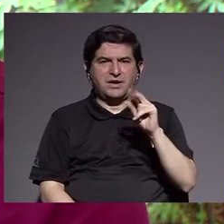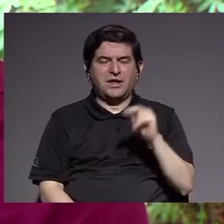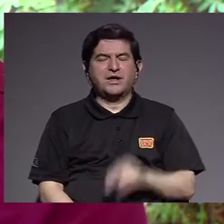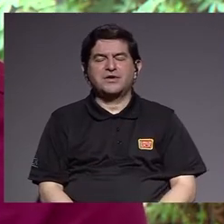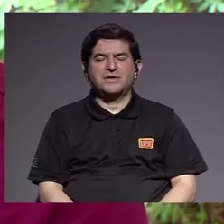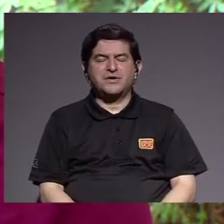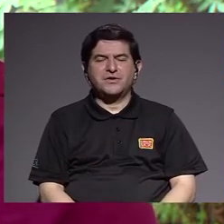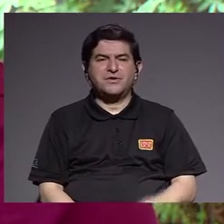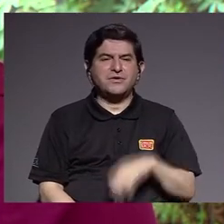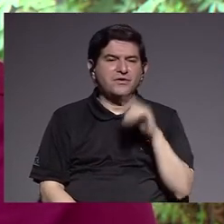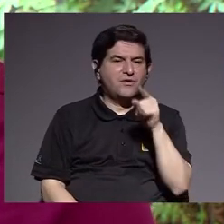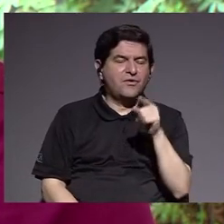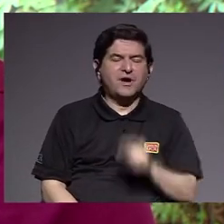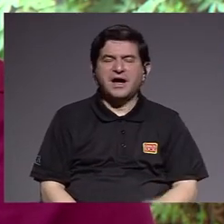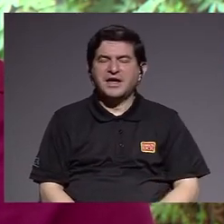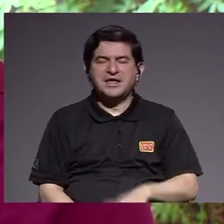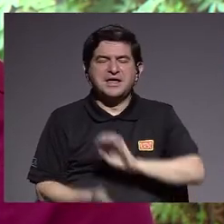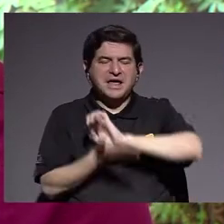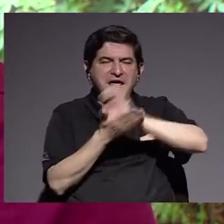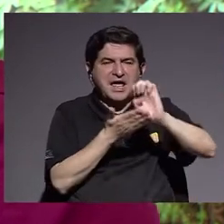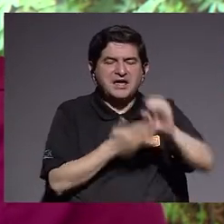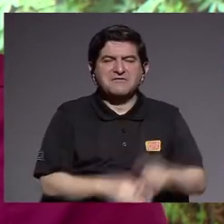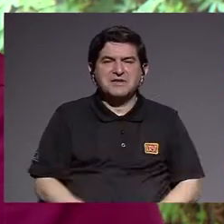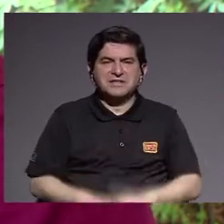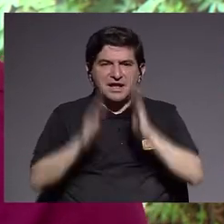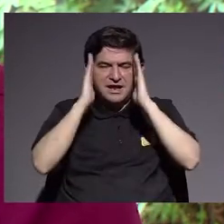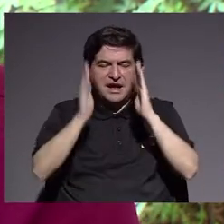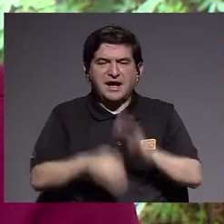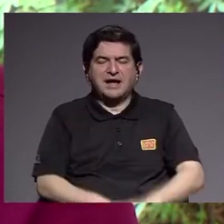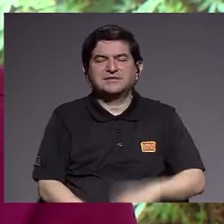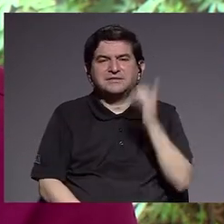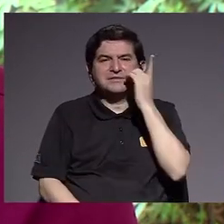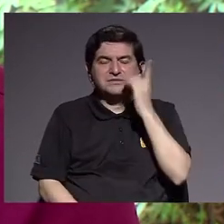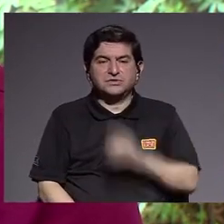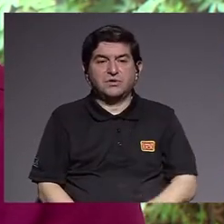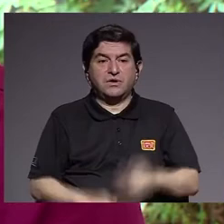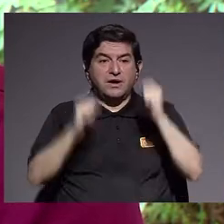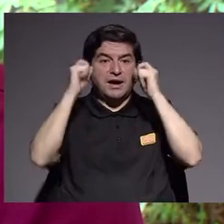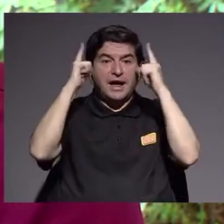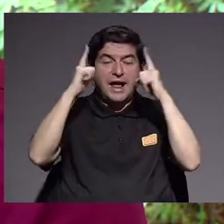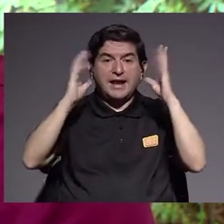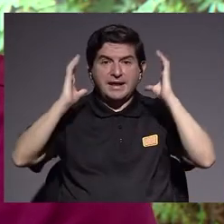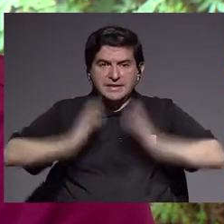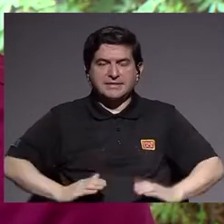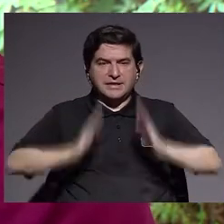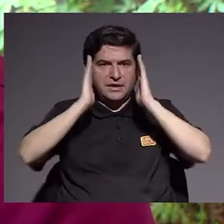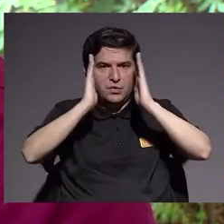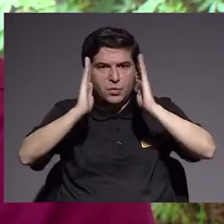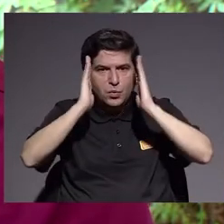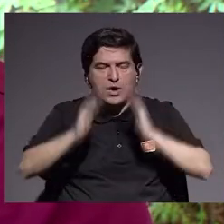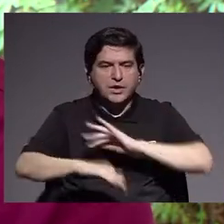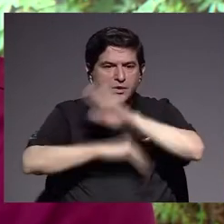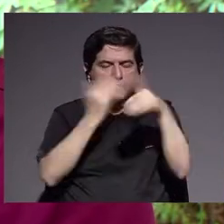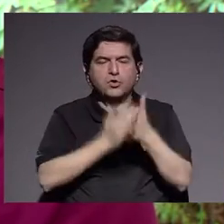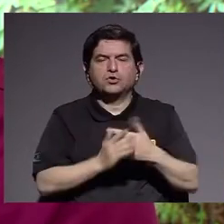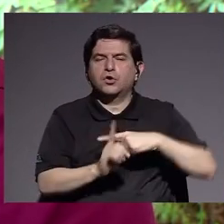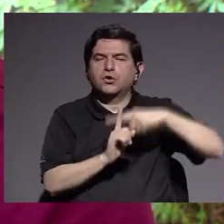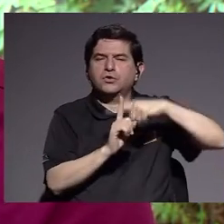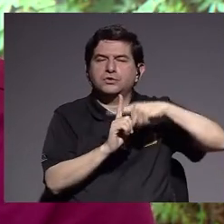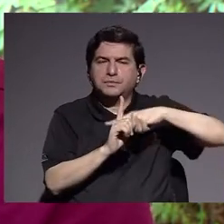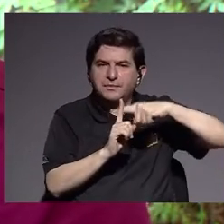señal de alerta en nuestro cuerpo humano en general cualquier cosa cualquier signo de temperatura cualquier ser consciente es más que todo uno mismo y con los